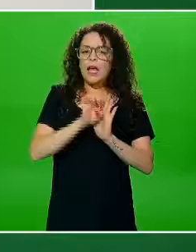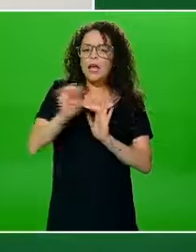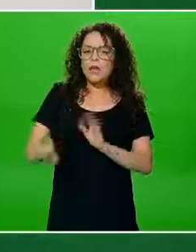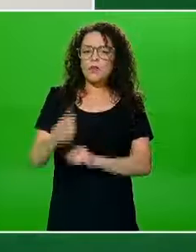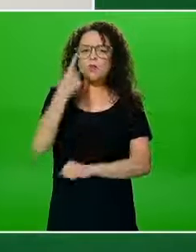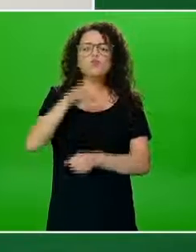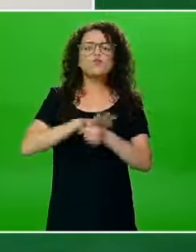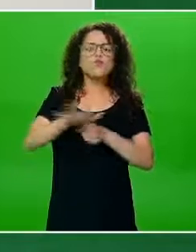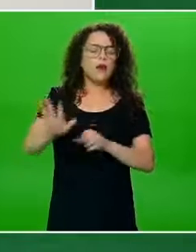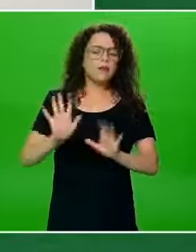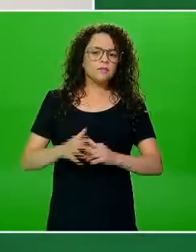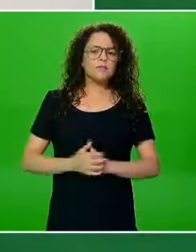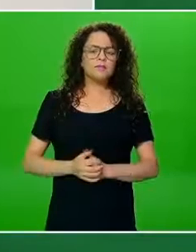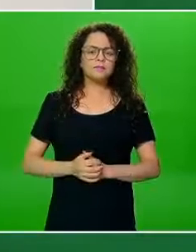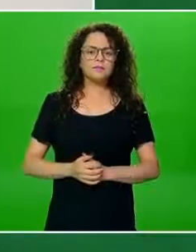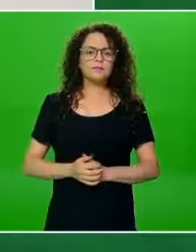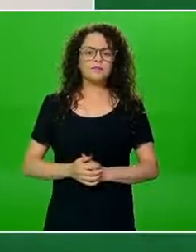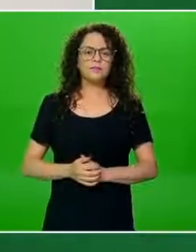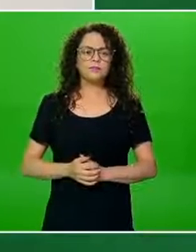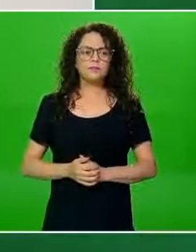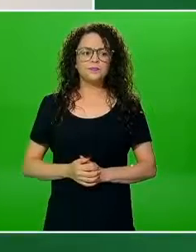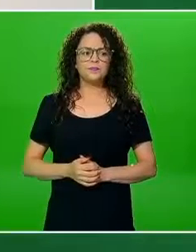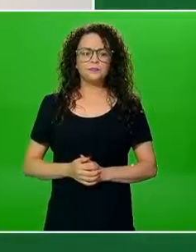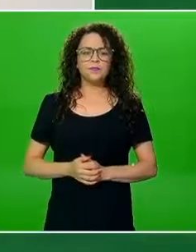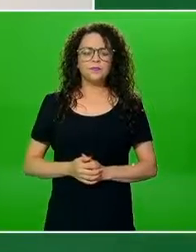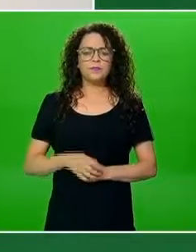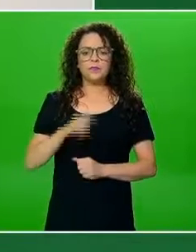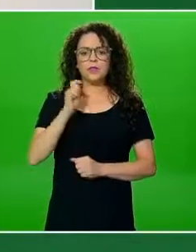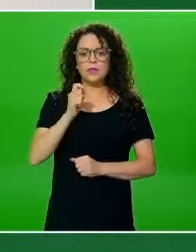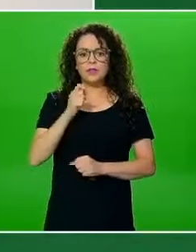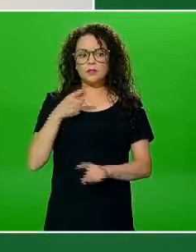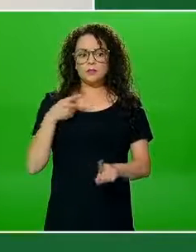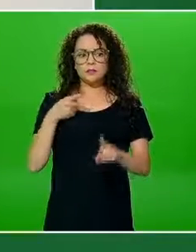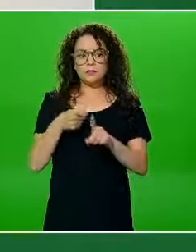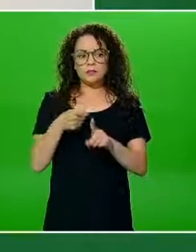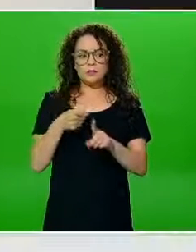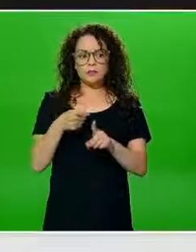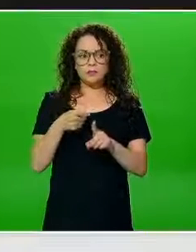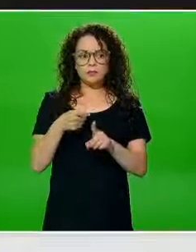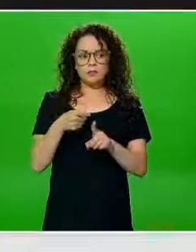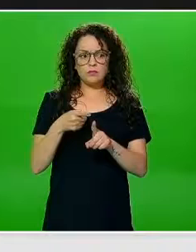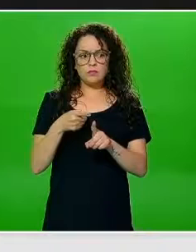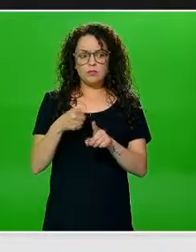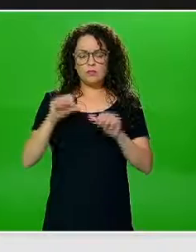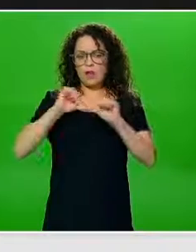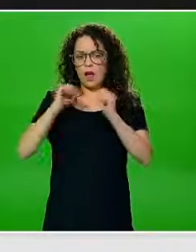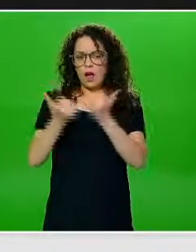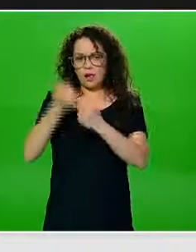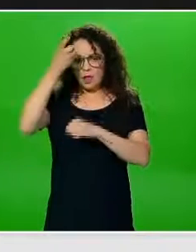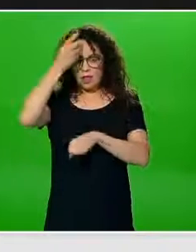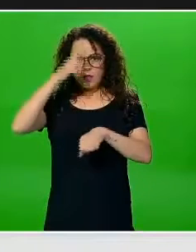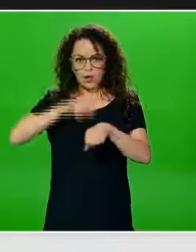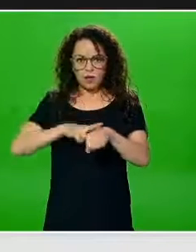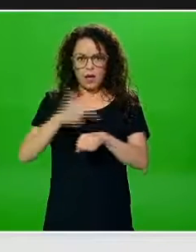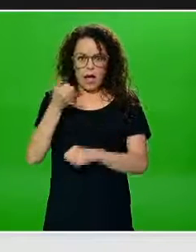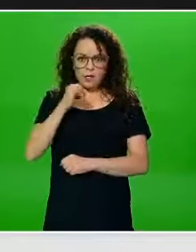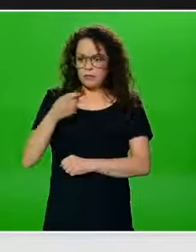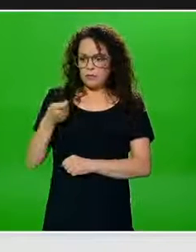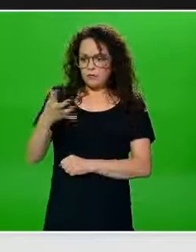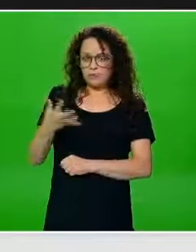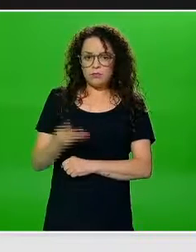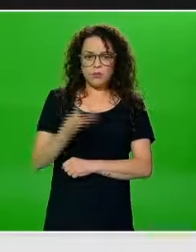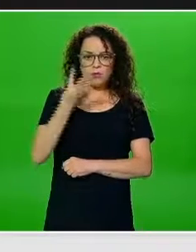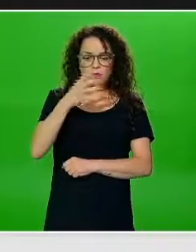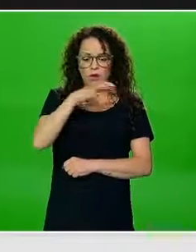tenemos, digamos, elementos principales dentro de la dirección de área, así es como las conocemos a las 4